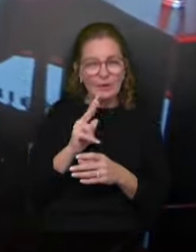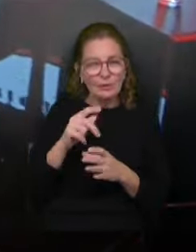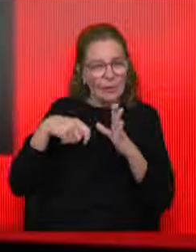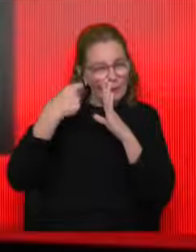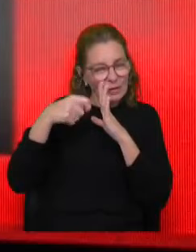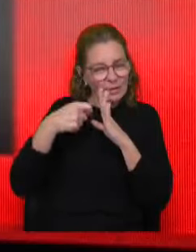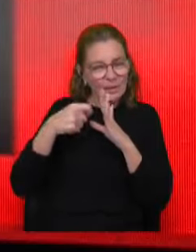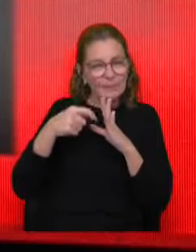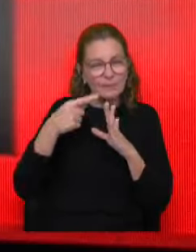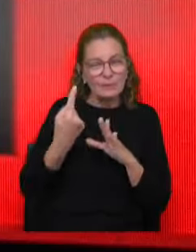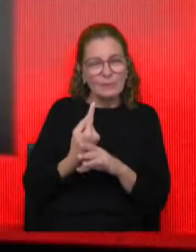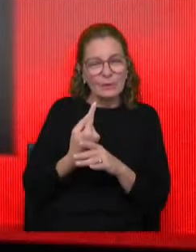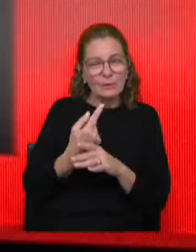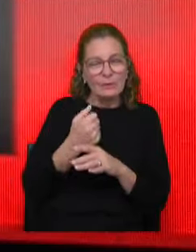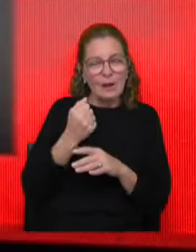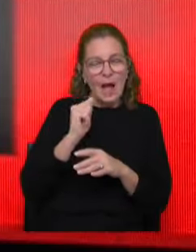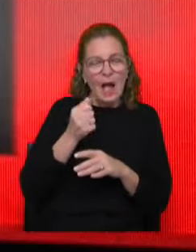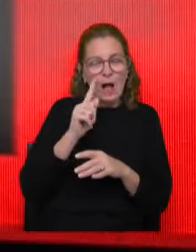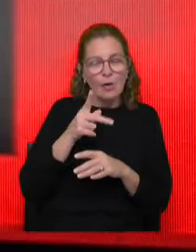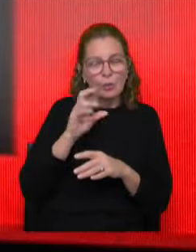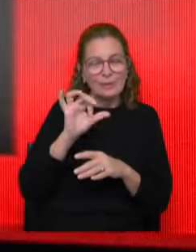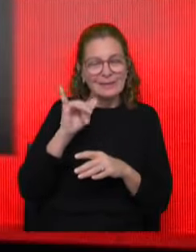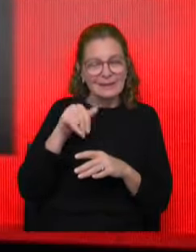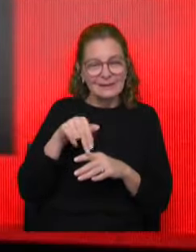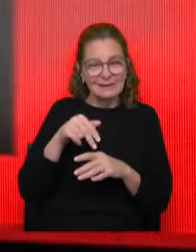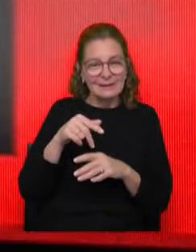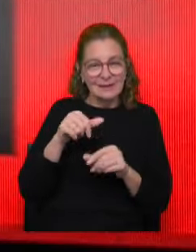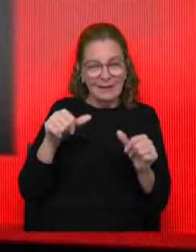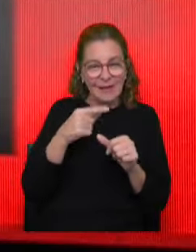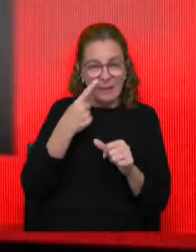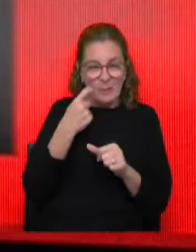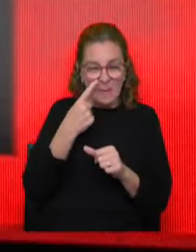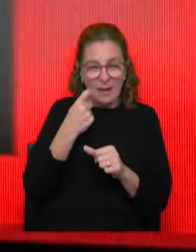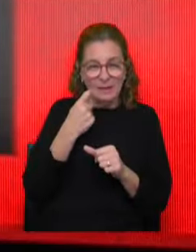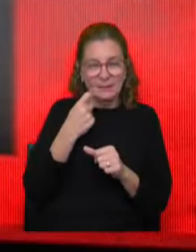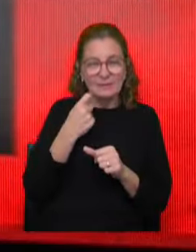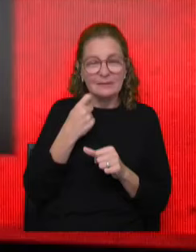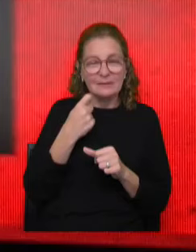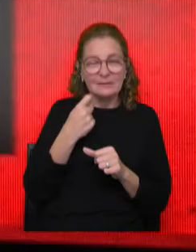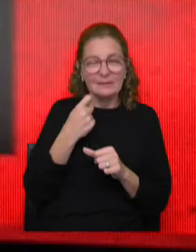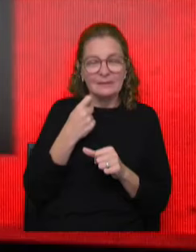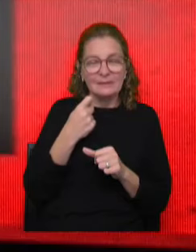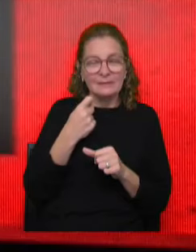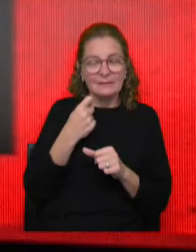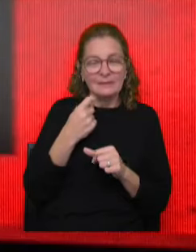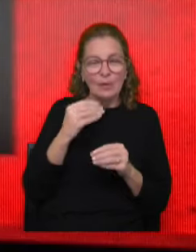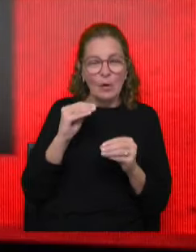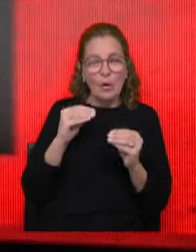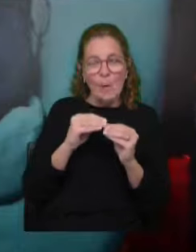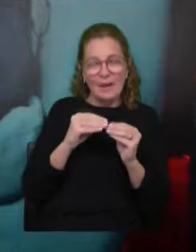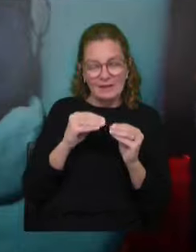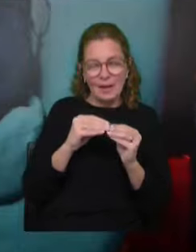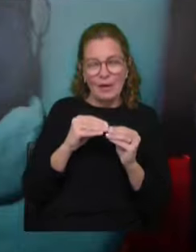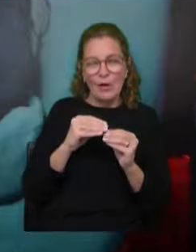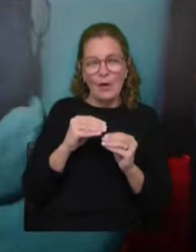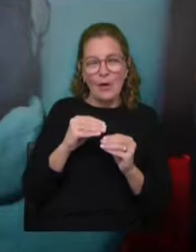audiovisuales, en uno, Agustín, el que hace de tu papá, ¿no? Agustín Moya, sí, Agustín, el actor, ¿no? El compañero actor que hace el